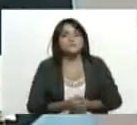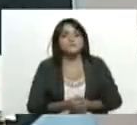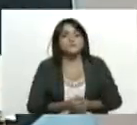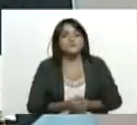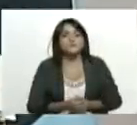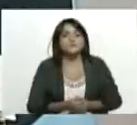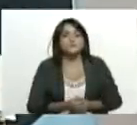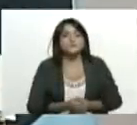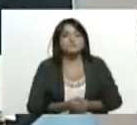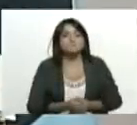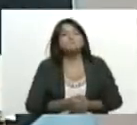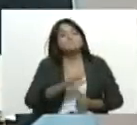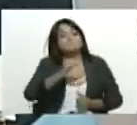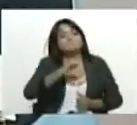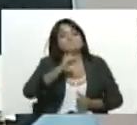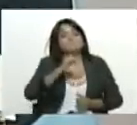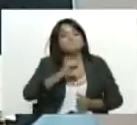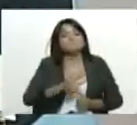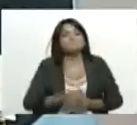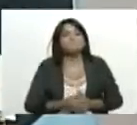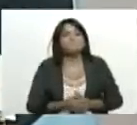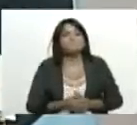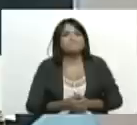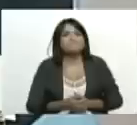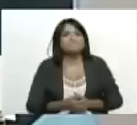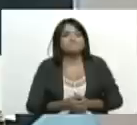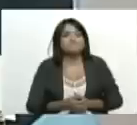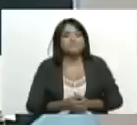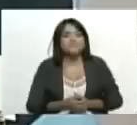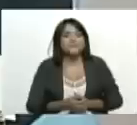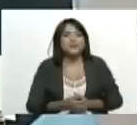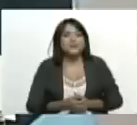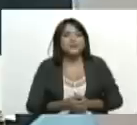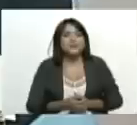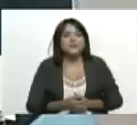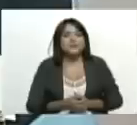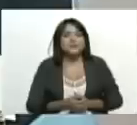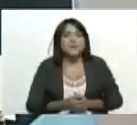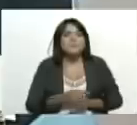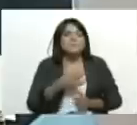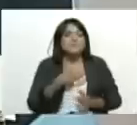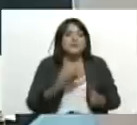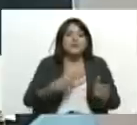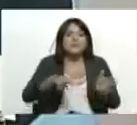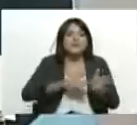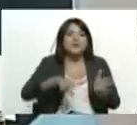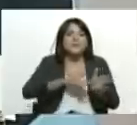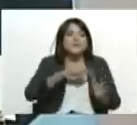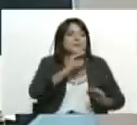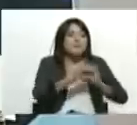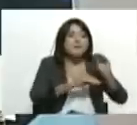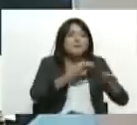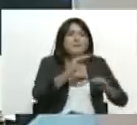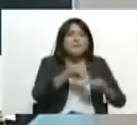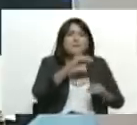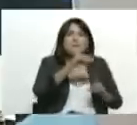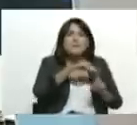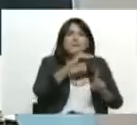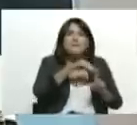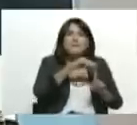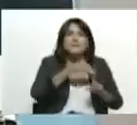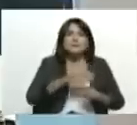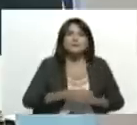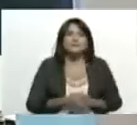ha sido como dije reiterado el llamado incluso yo me atrevo a decir